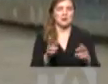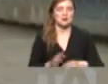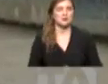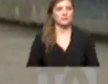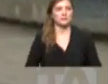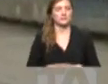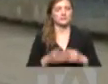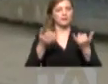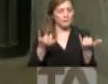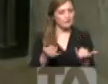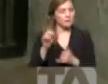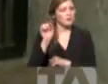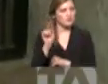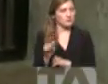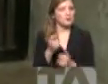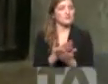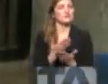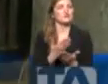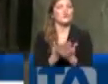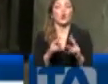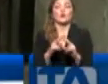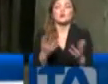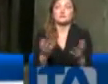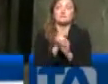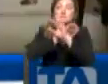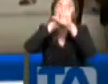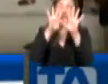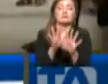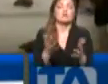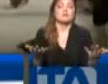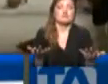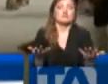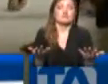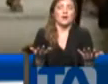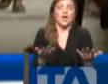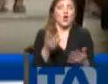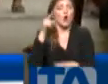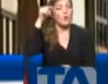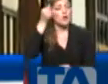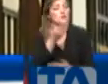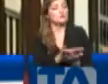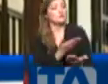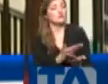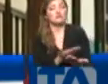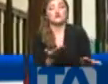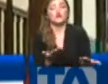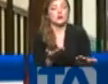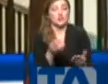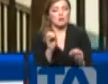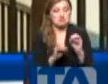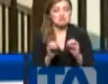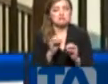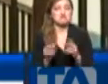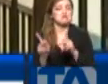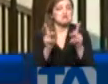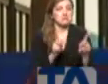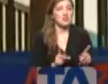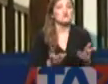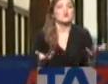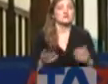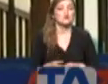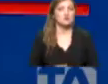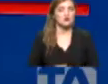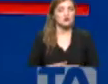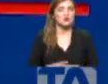es que por ahora aún se exige conocer con mayor claridad la hoja de ruta que se plantea desde el Ejecutivo. Belén Merizalde,